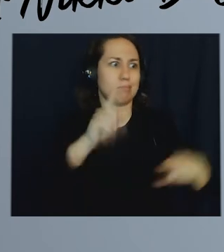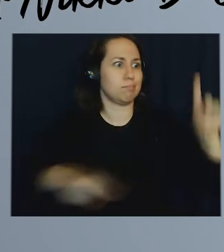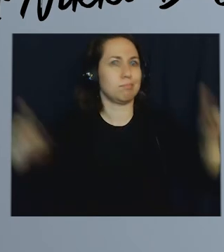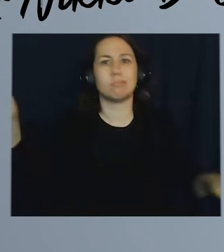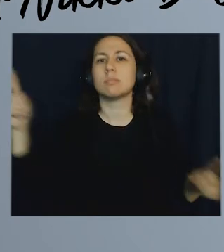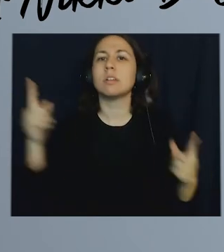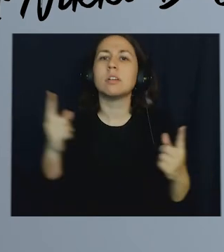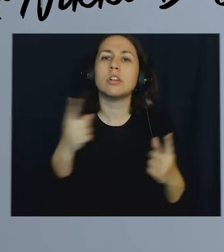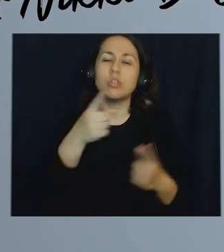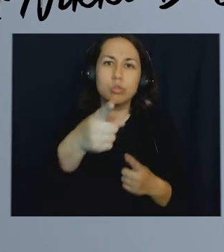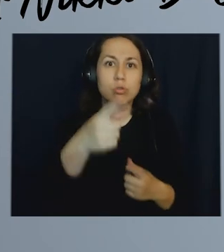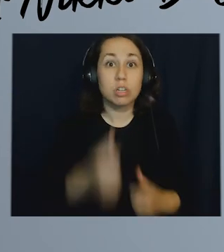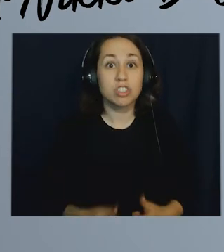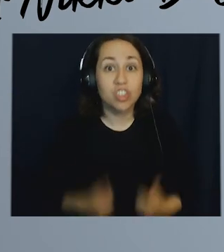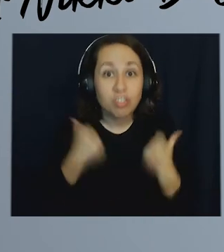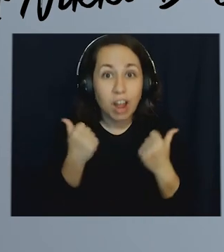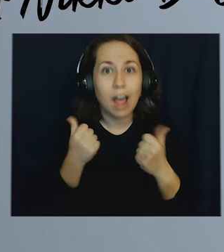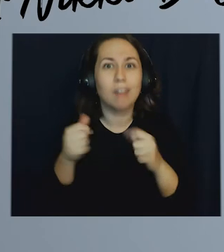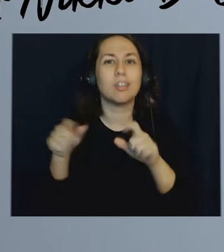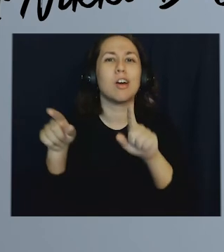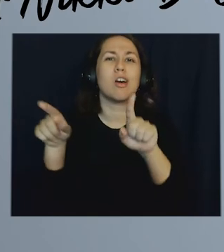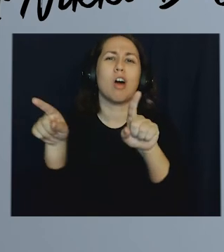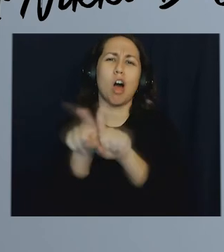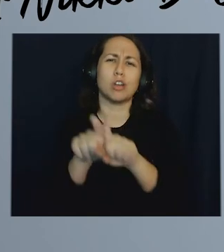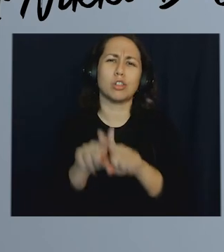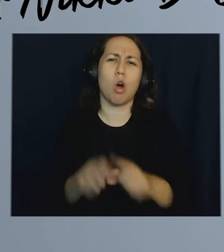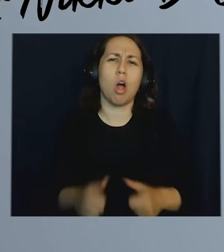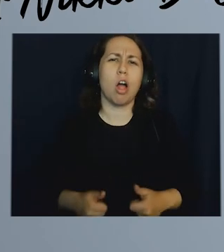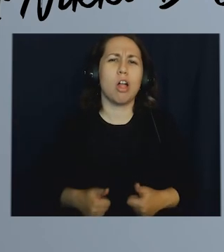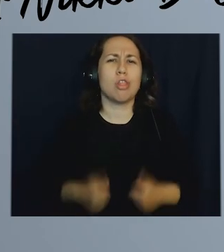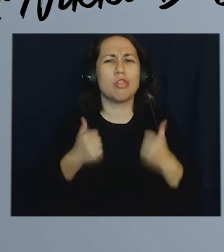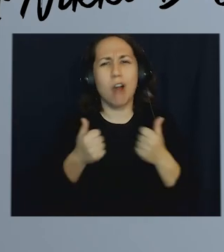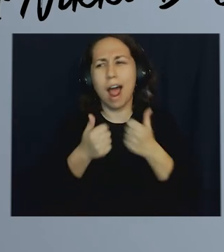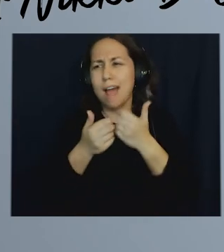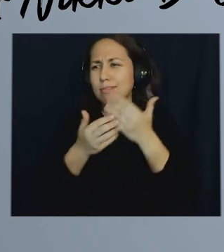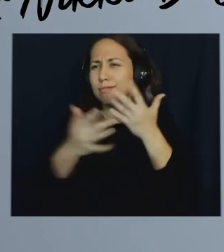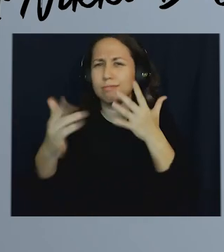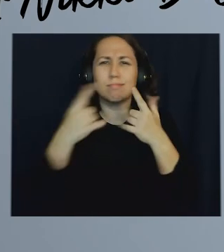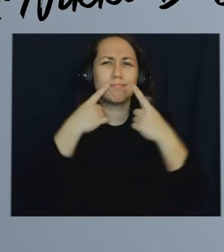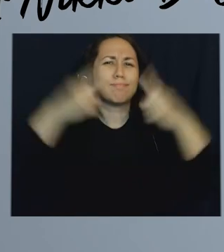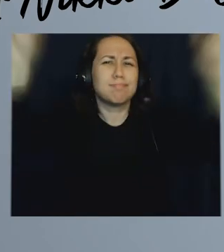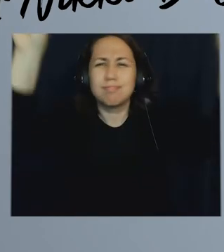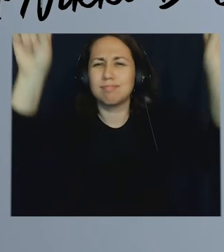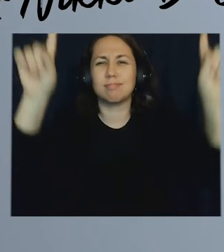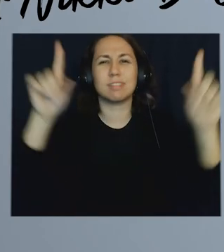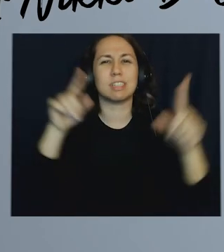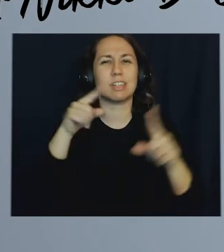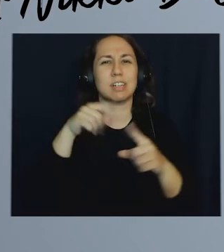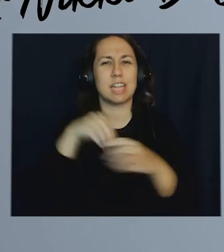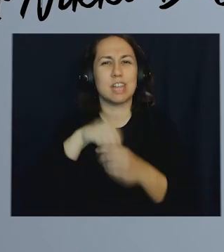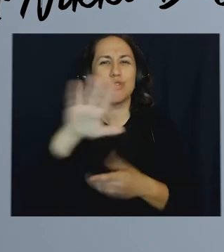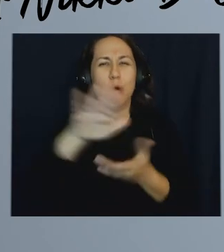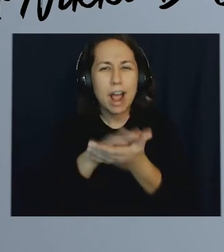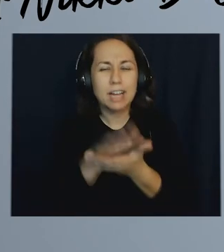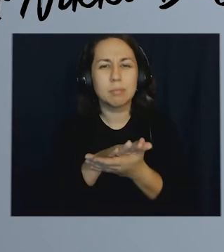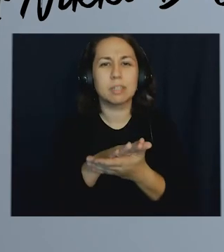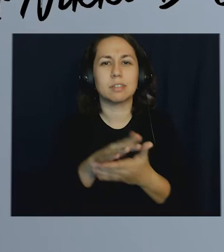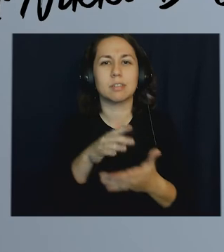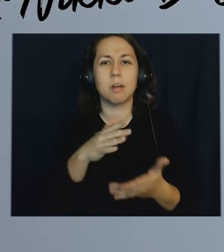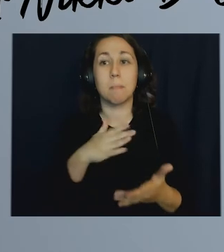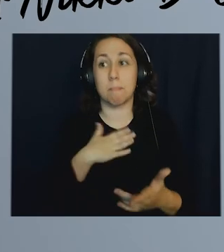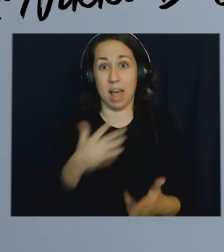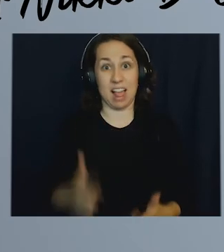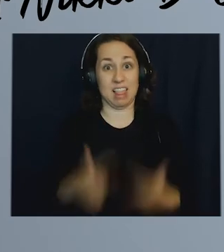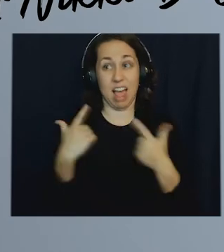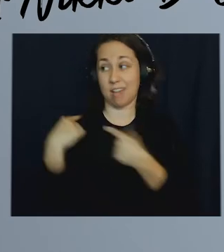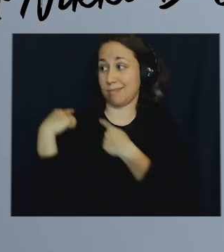del 2021 es sorprendente. Deben estar muy orgullosos de sí mismos. Esto es uno de los años más difíciles